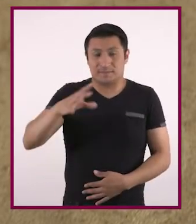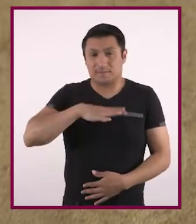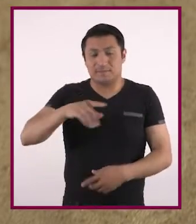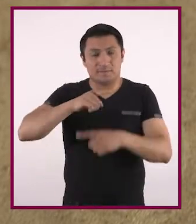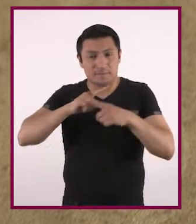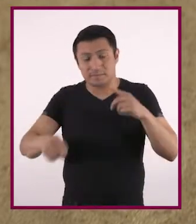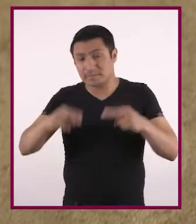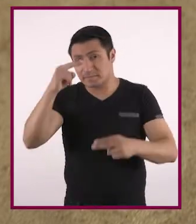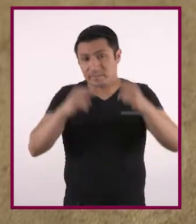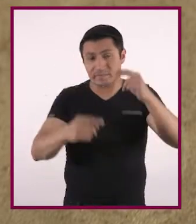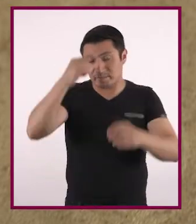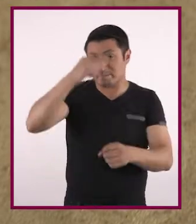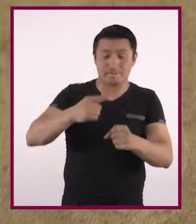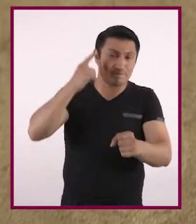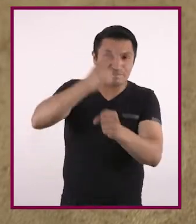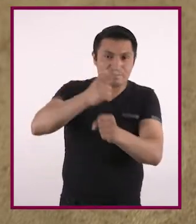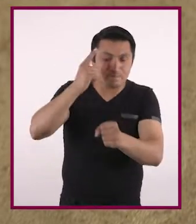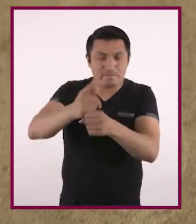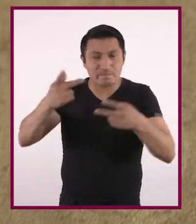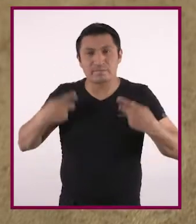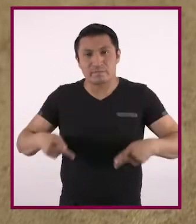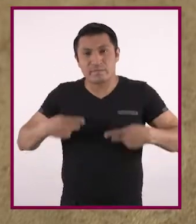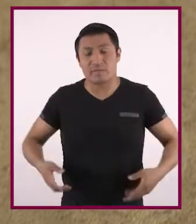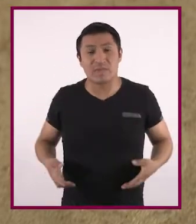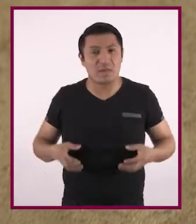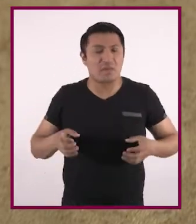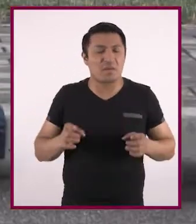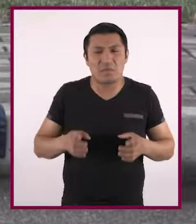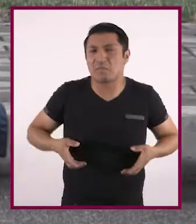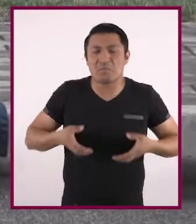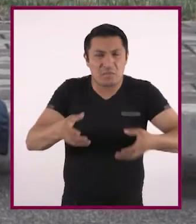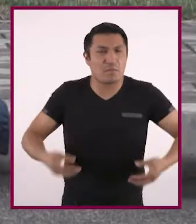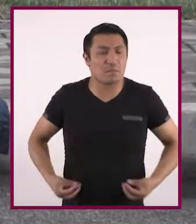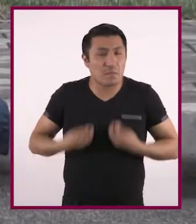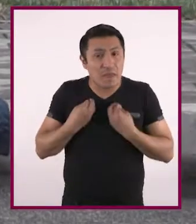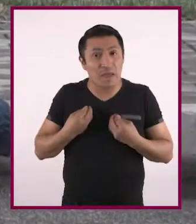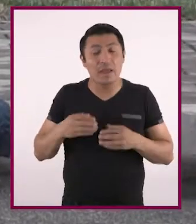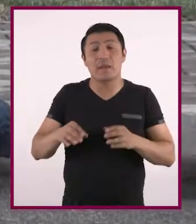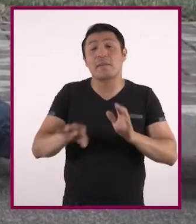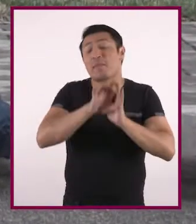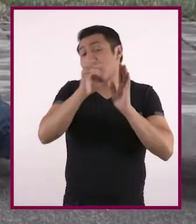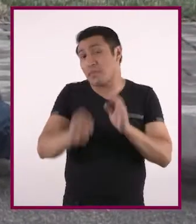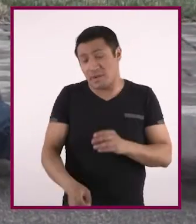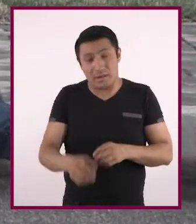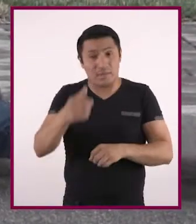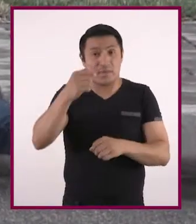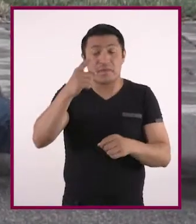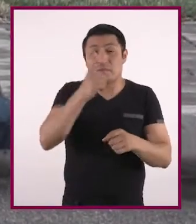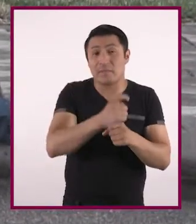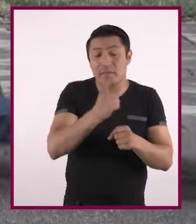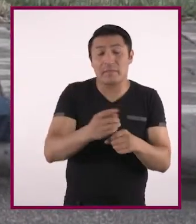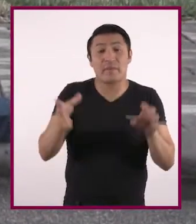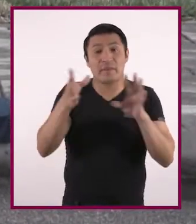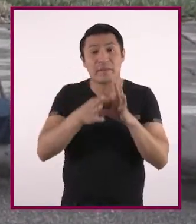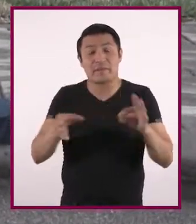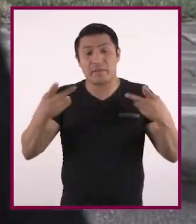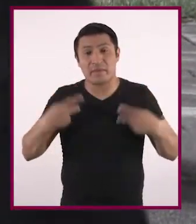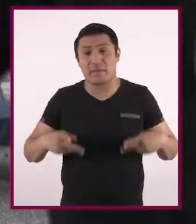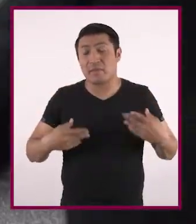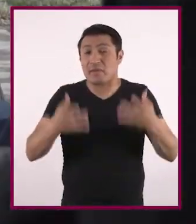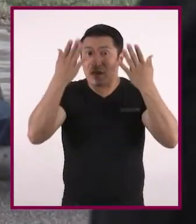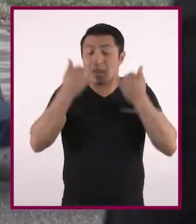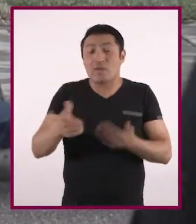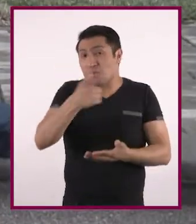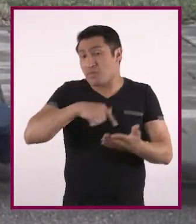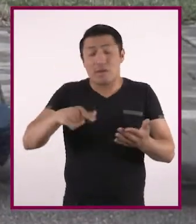grados para identificar a las personas en situación de calle. El grado primario describe a personas sin ningún tipo de refugio